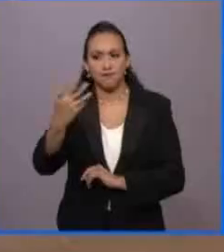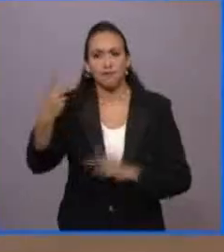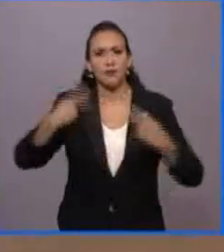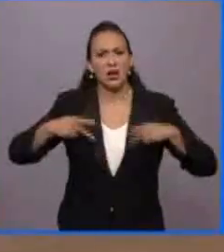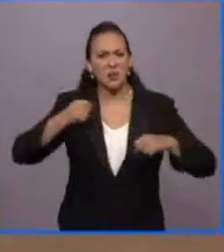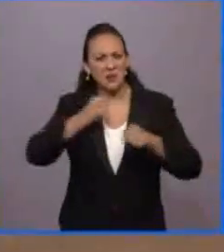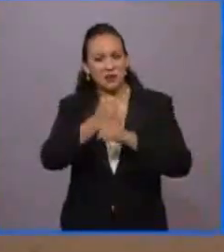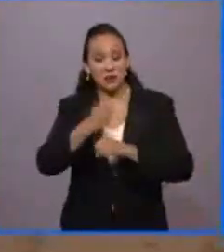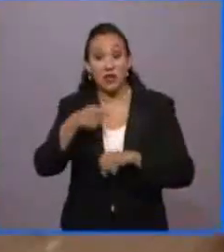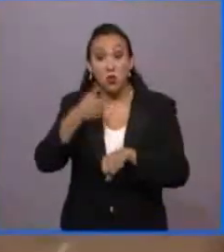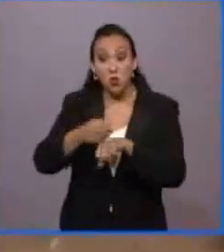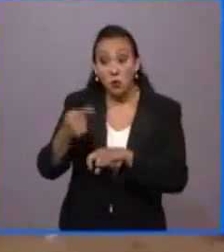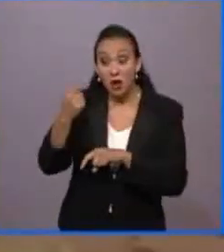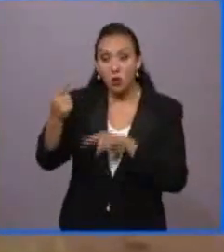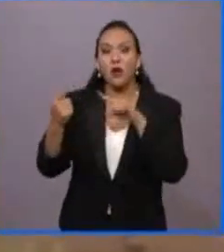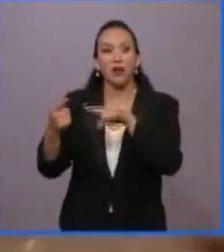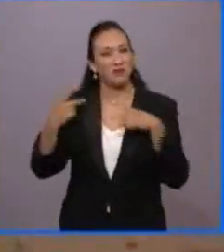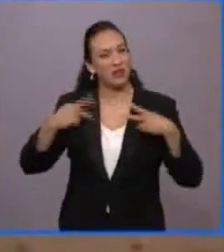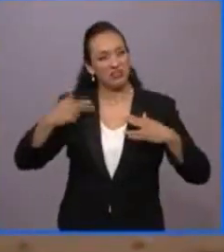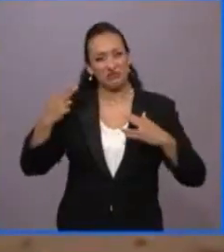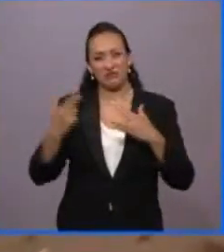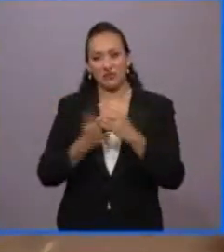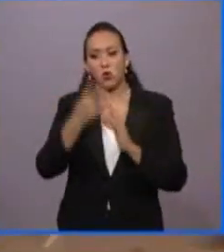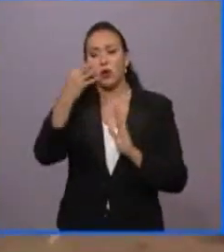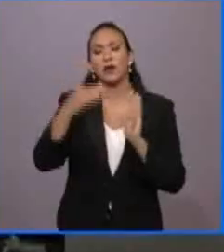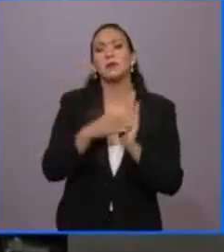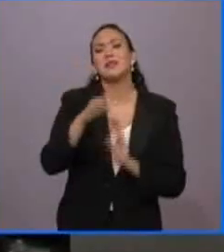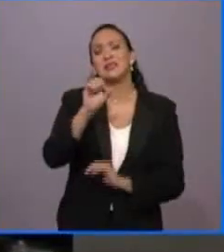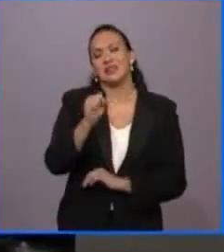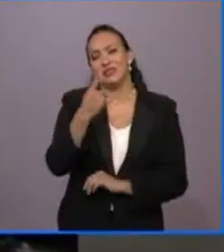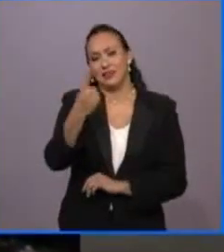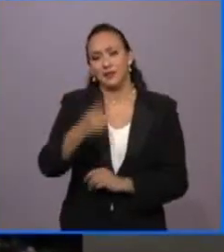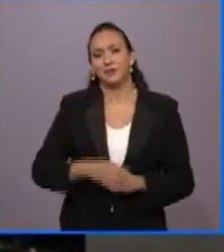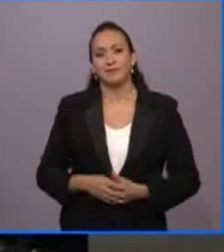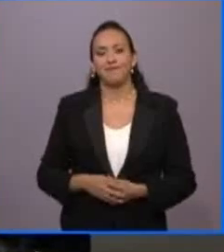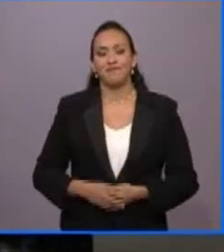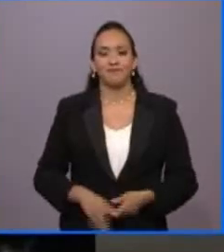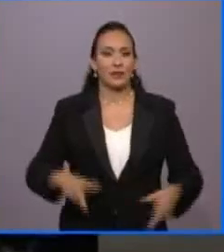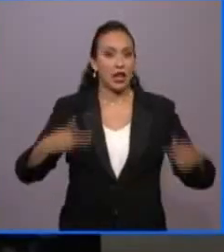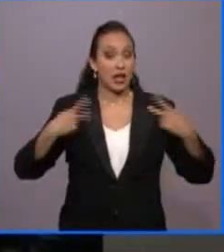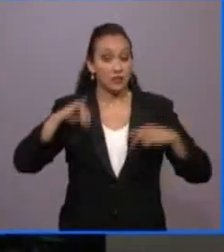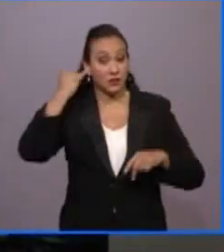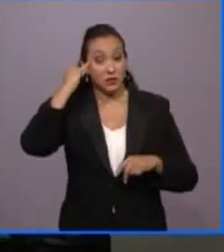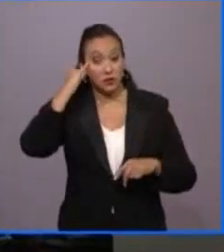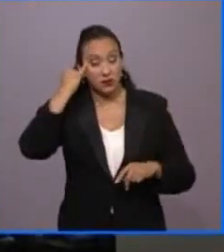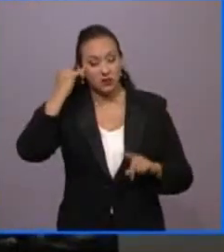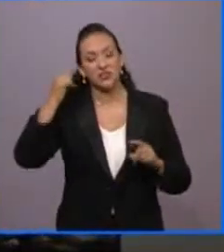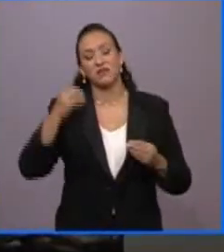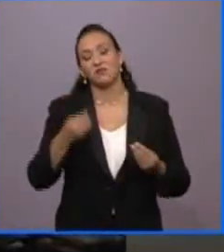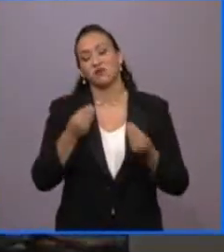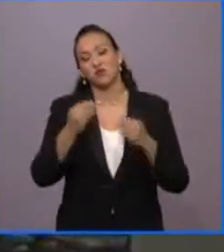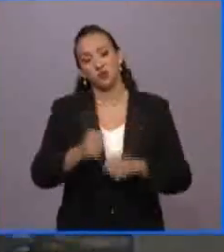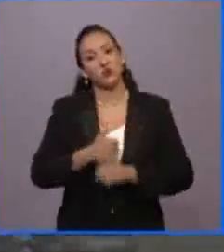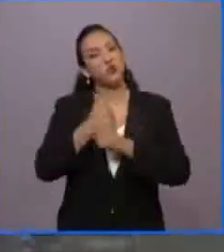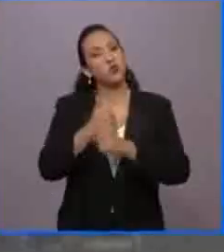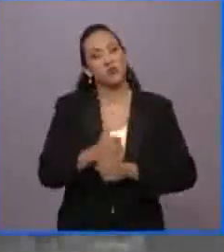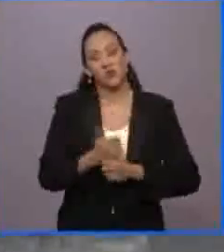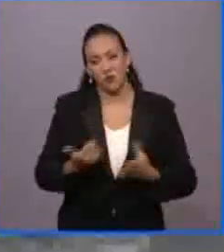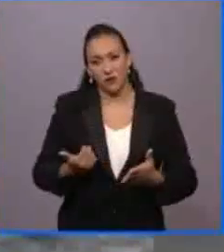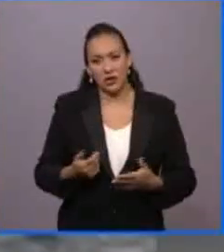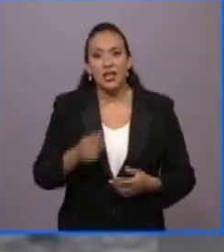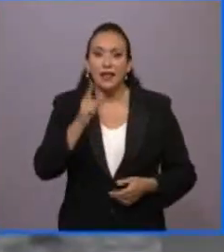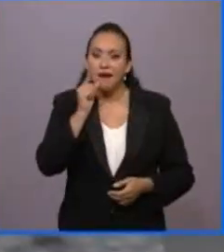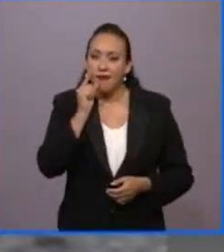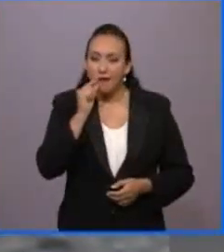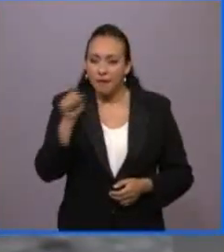y el primero por el número de víctimas, con 4.061. Las personas indígenas son uno de los grupos más afectados y la